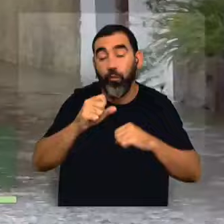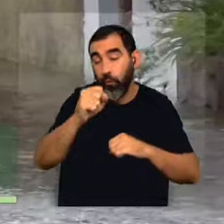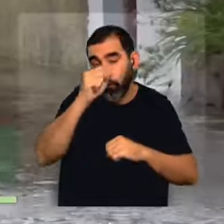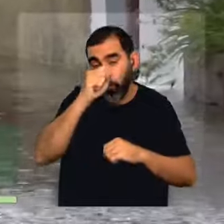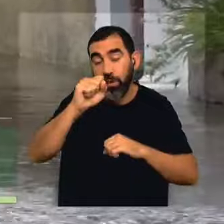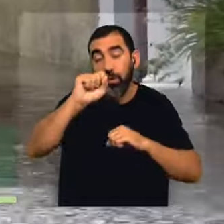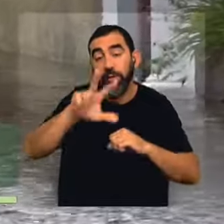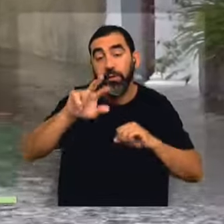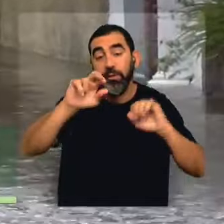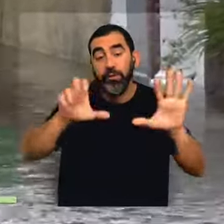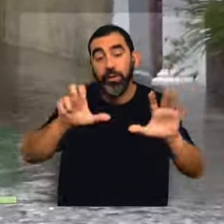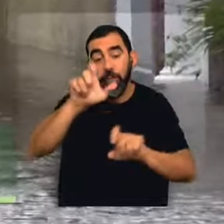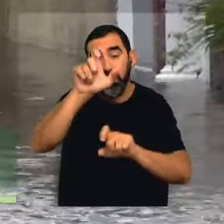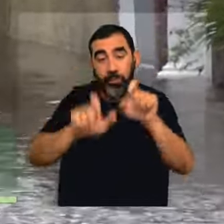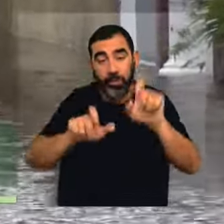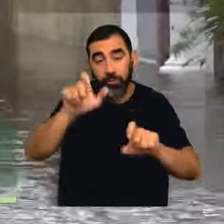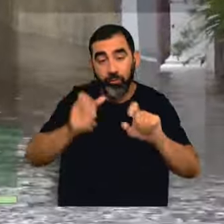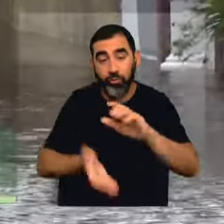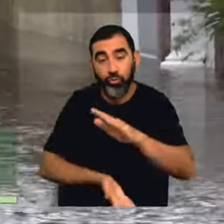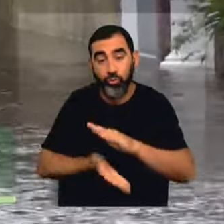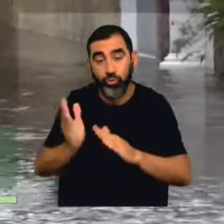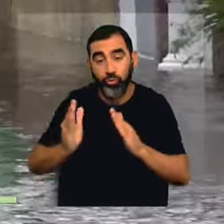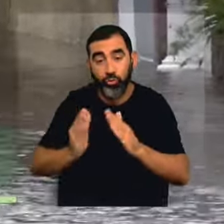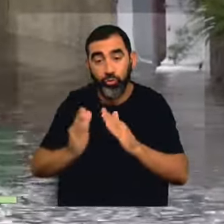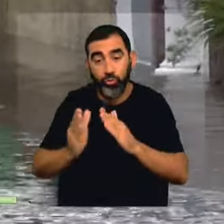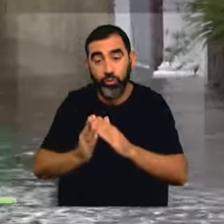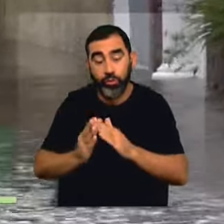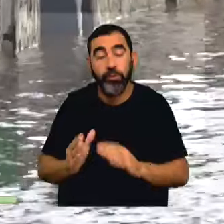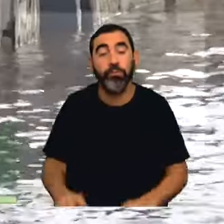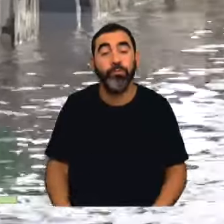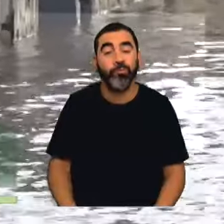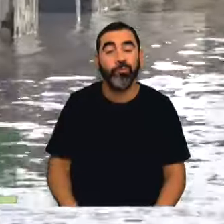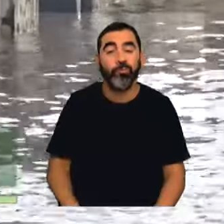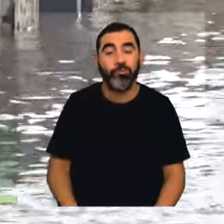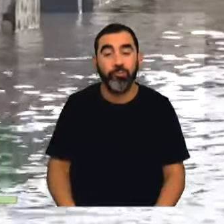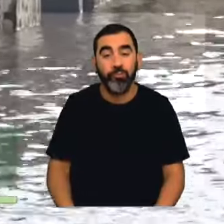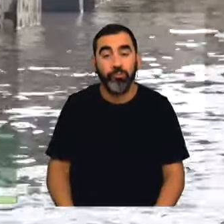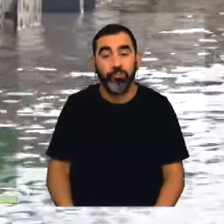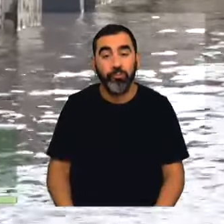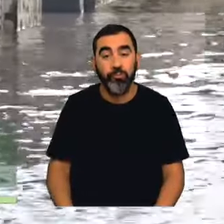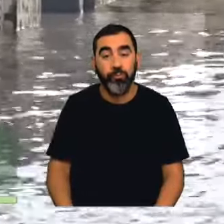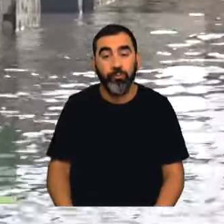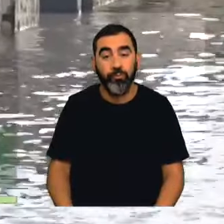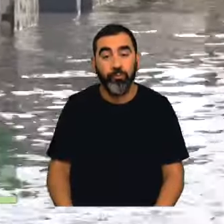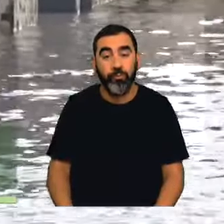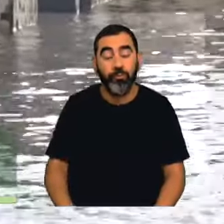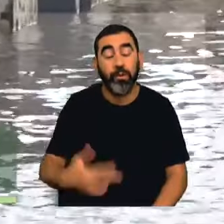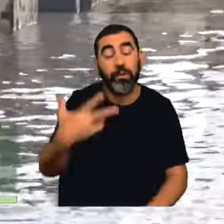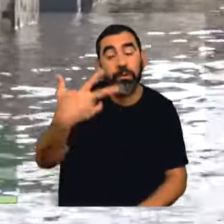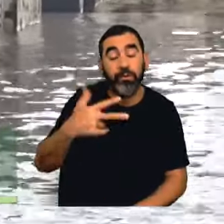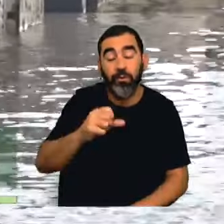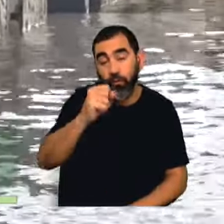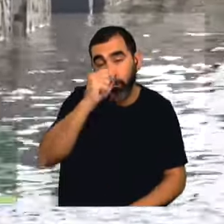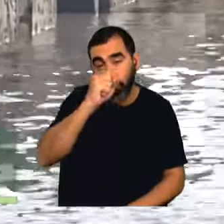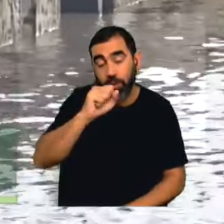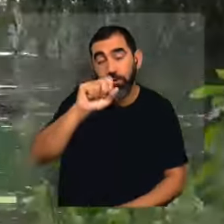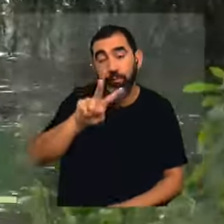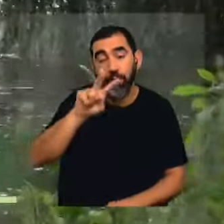36 que permanecen fuera de sus casas todas ellas en calidad de evacuadas y de ese total 13 corresponden a Florida